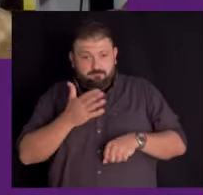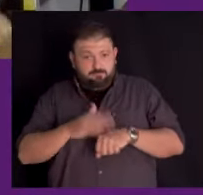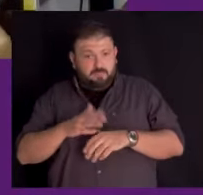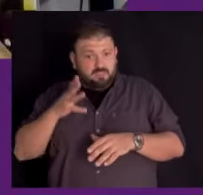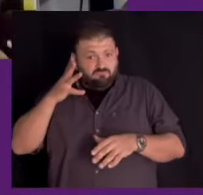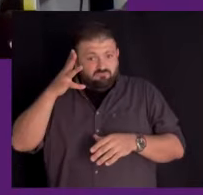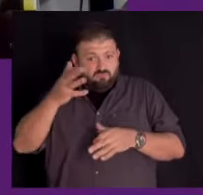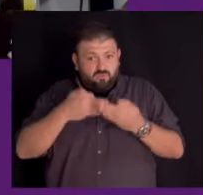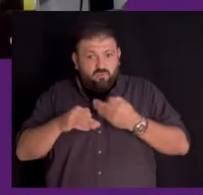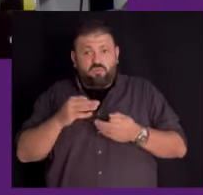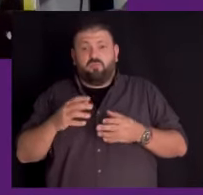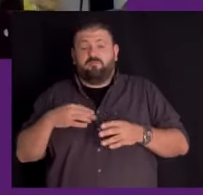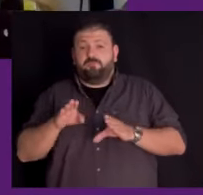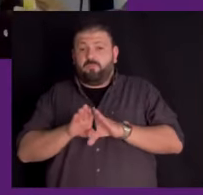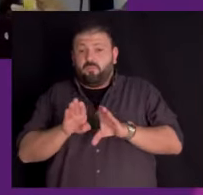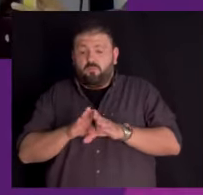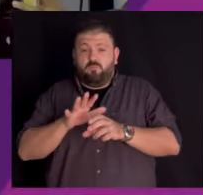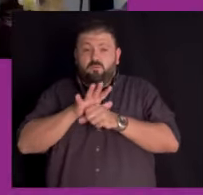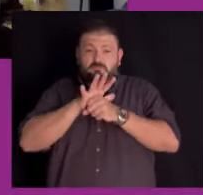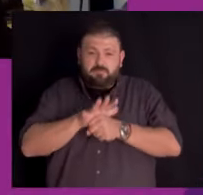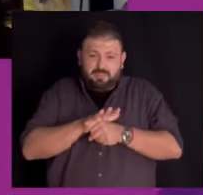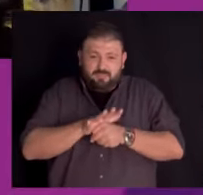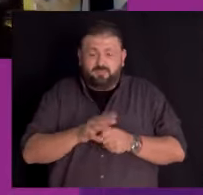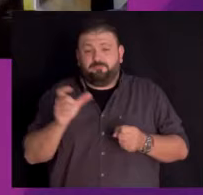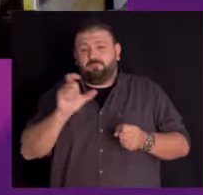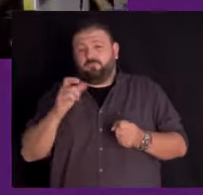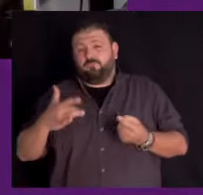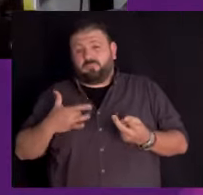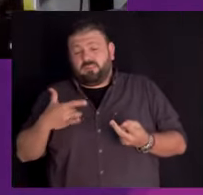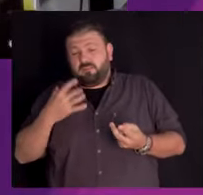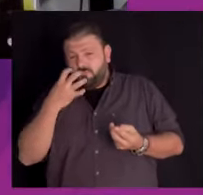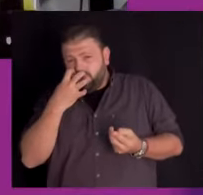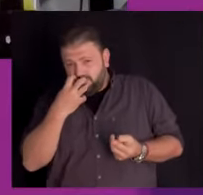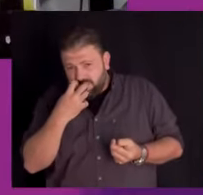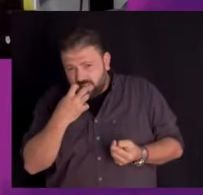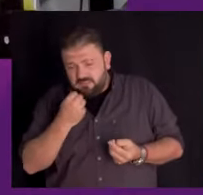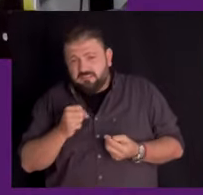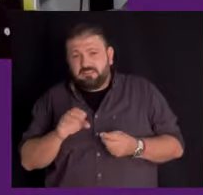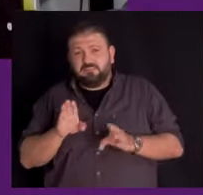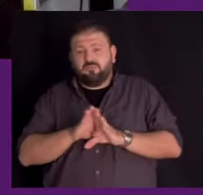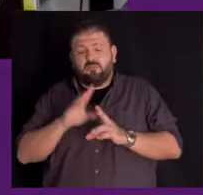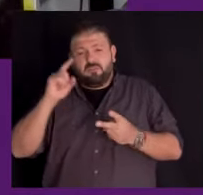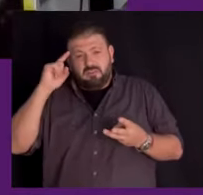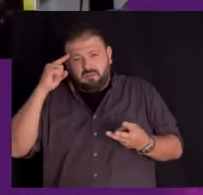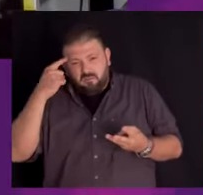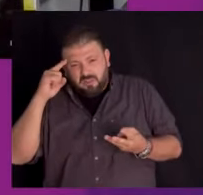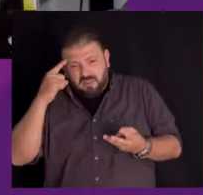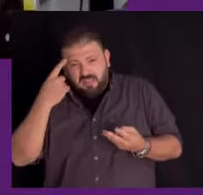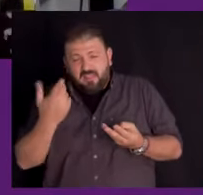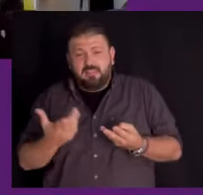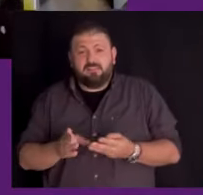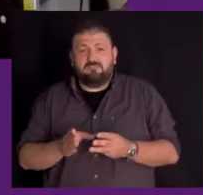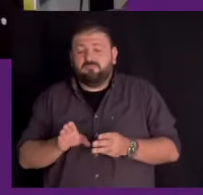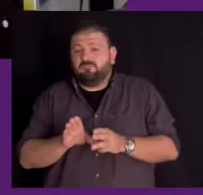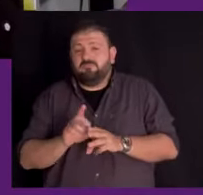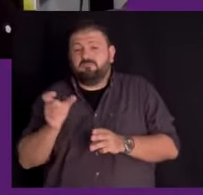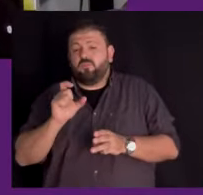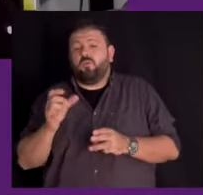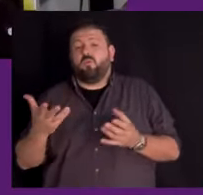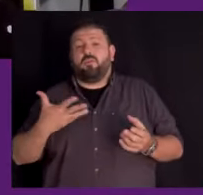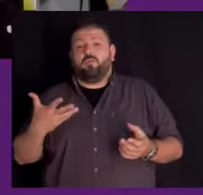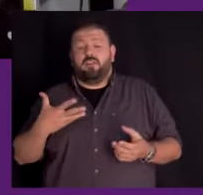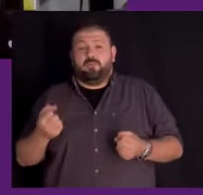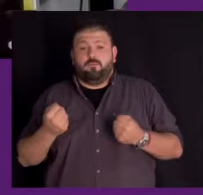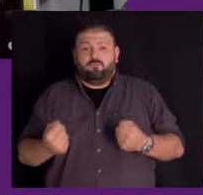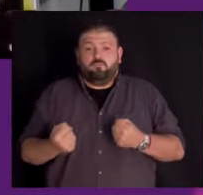de un estrés, de cuando nos sentimos tristes, cuando a lo mejor estamos enojados, cuando tenemos energía